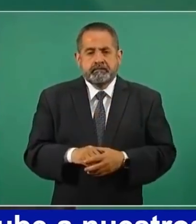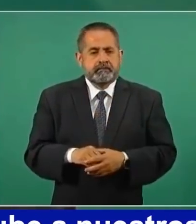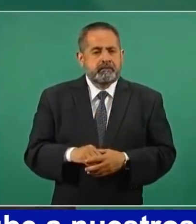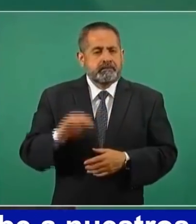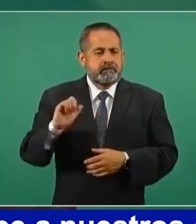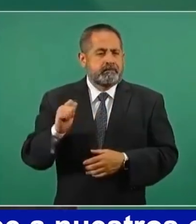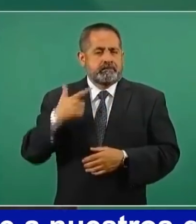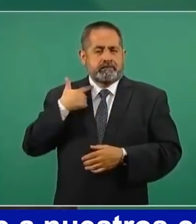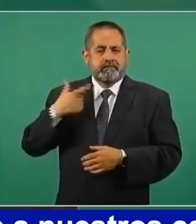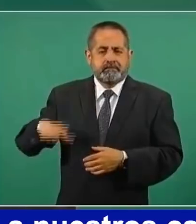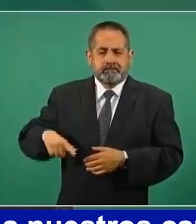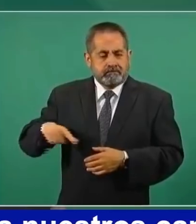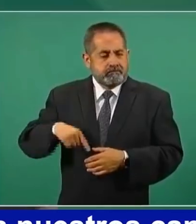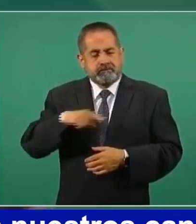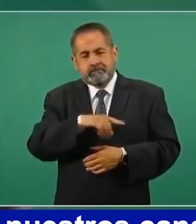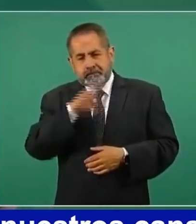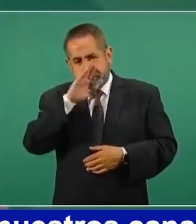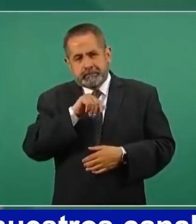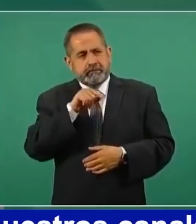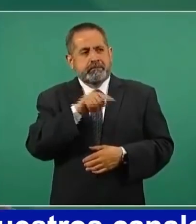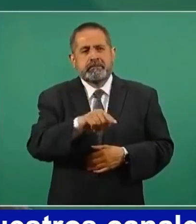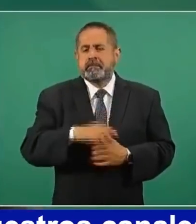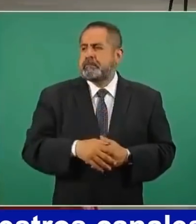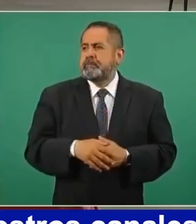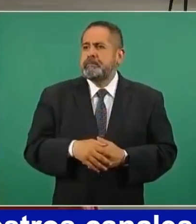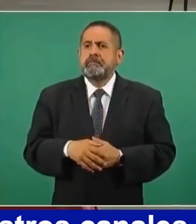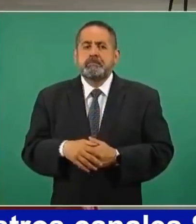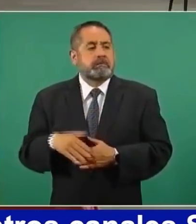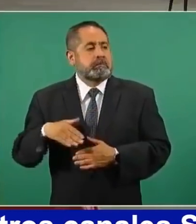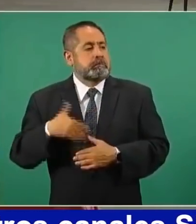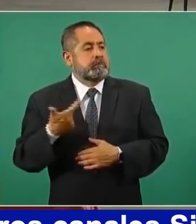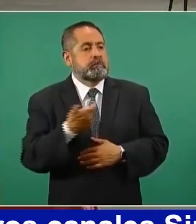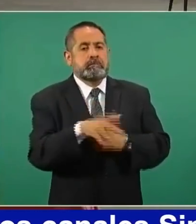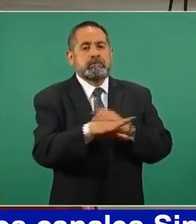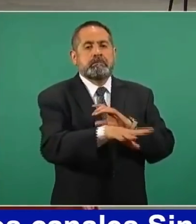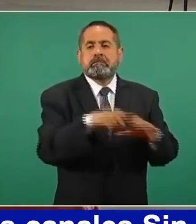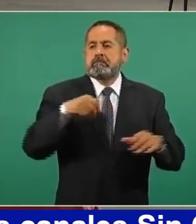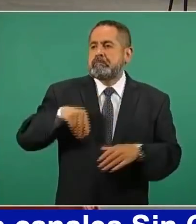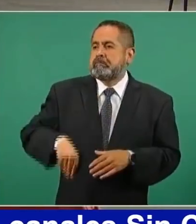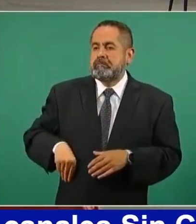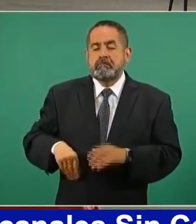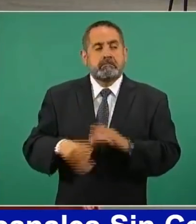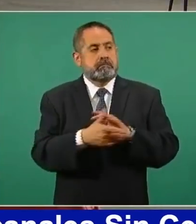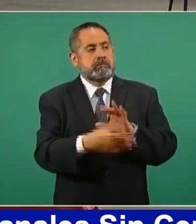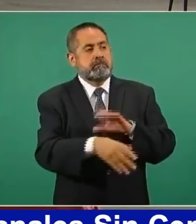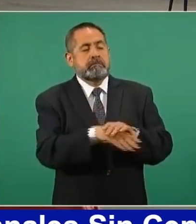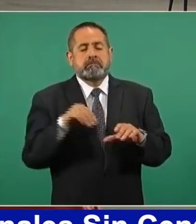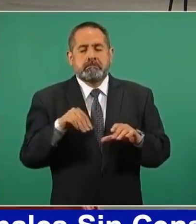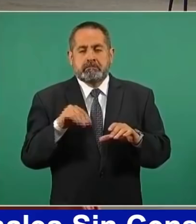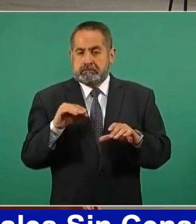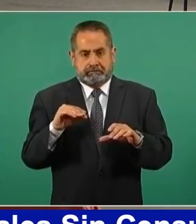pasadas administraciones era como una caja chica, ni tan chica,